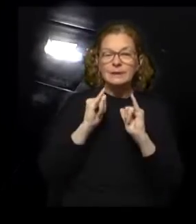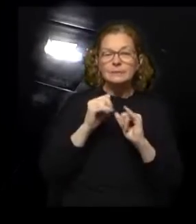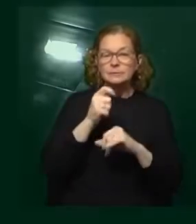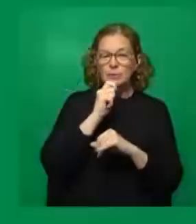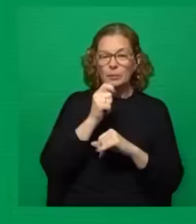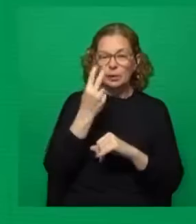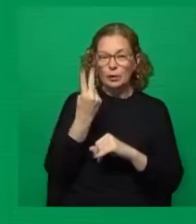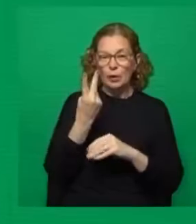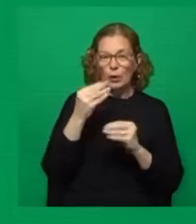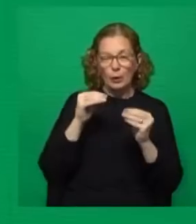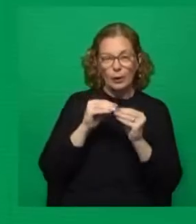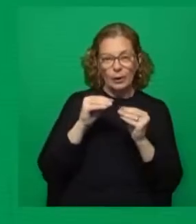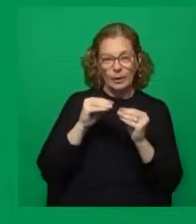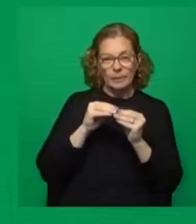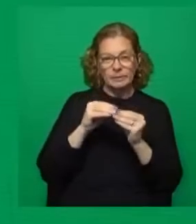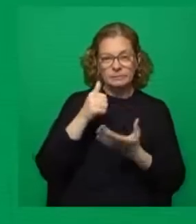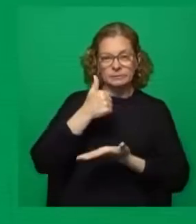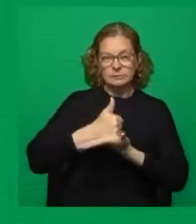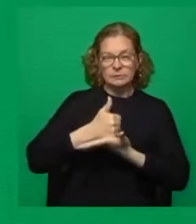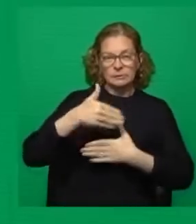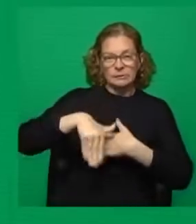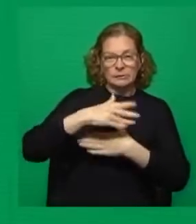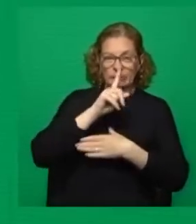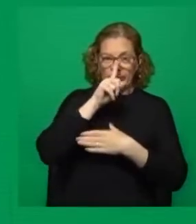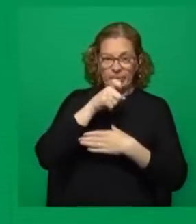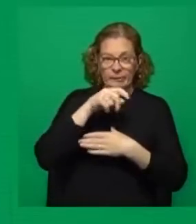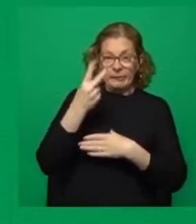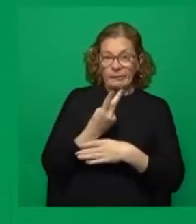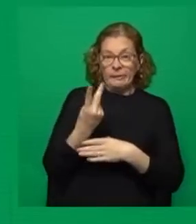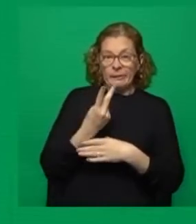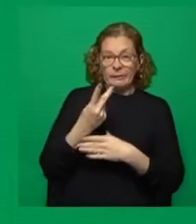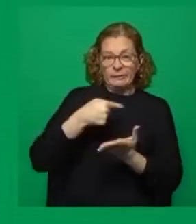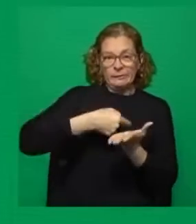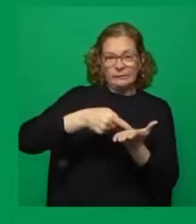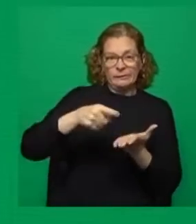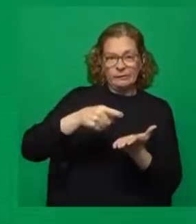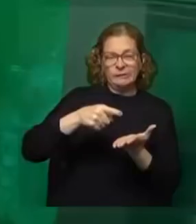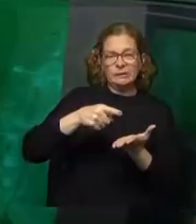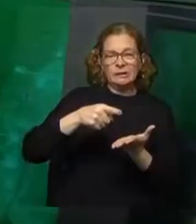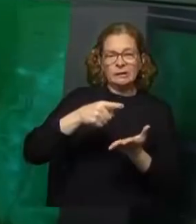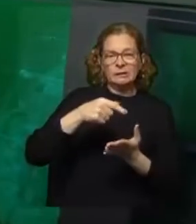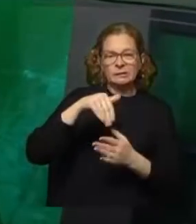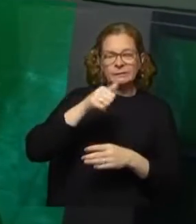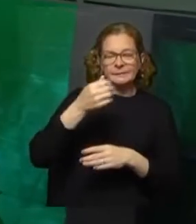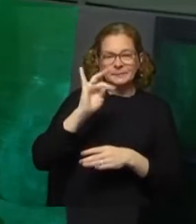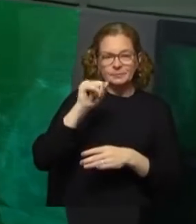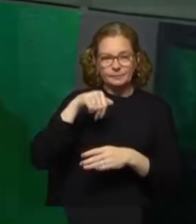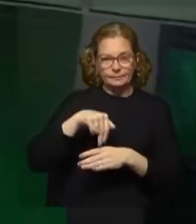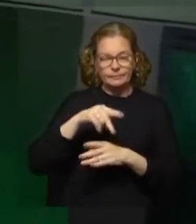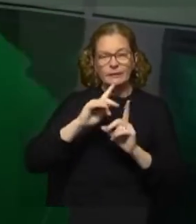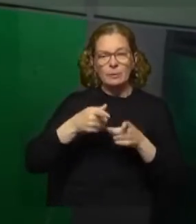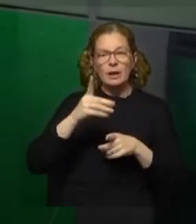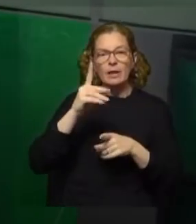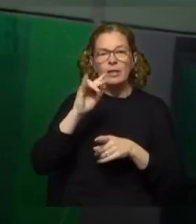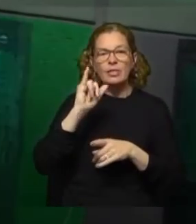a dos de nuestros compañeros en las calles de Montevideo los dos en el centro tenemos a Martín media Diego